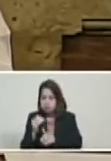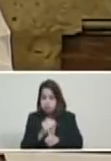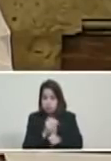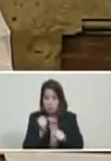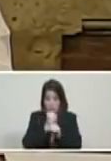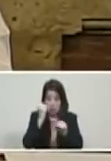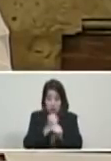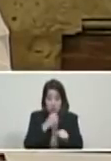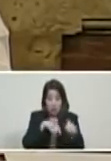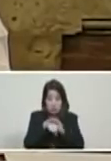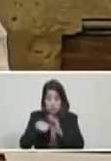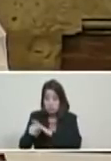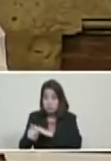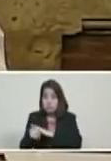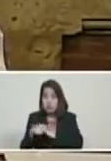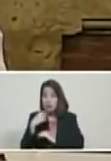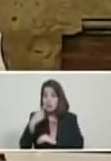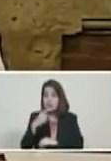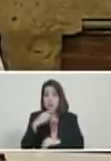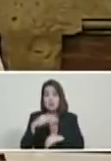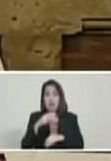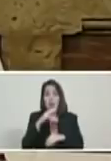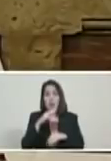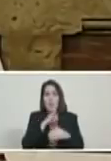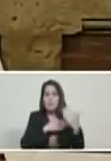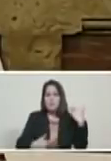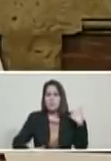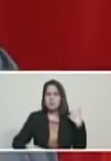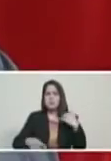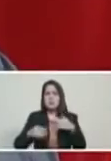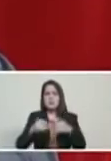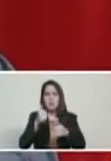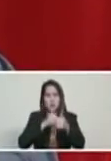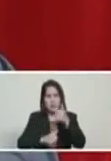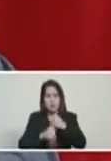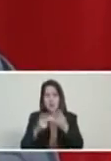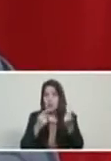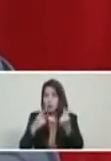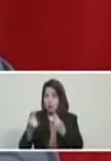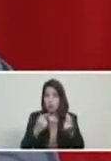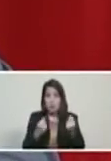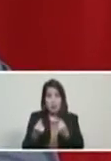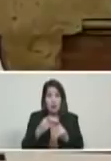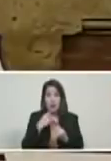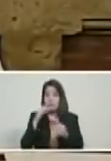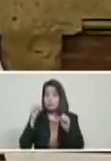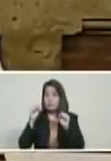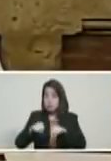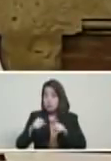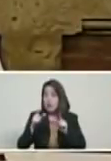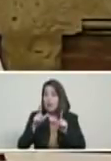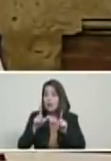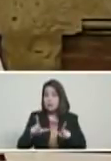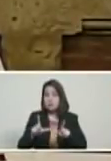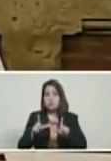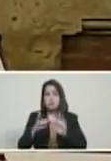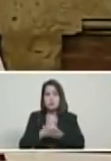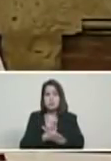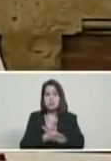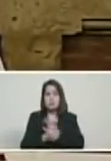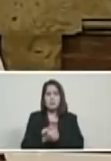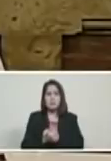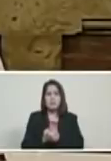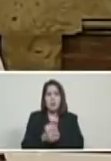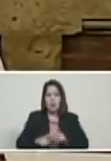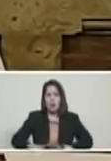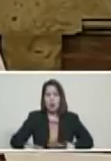compañero vicepresidente de Economía, compañero del Gabinete Económico, así debe ser, ministro Víctor Cano, las